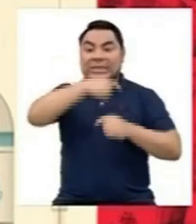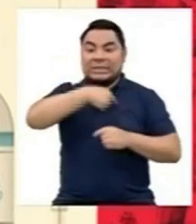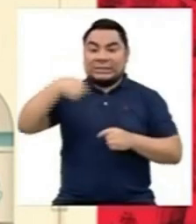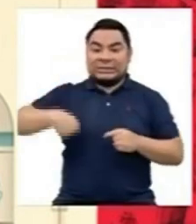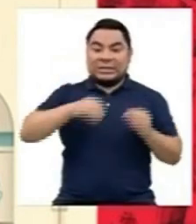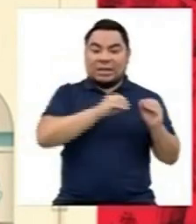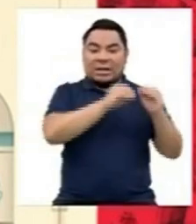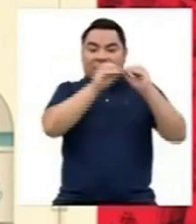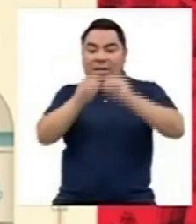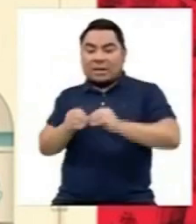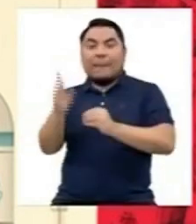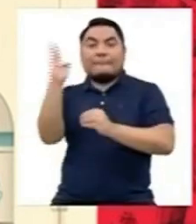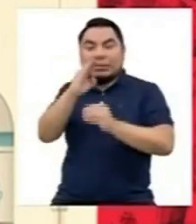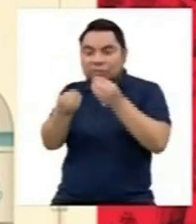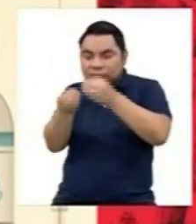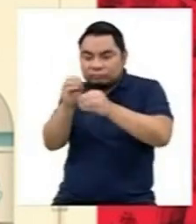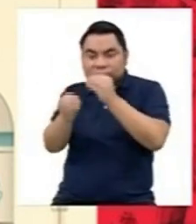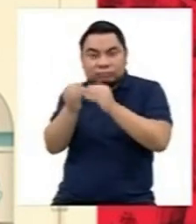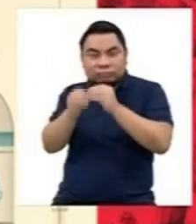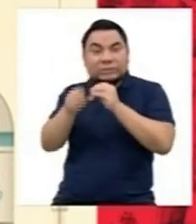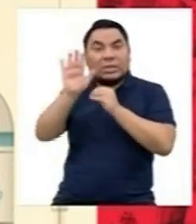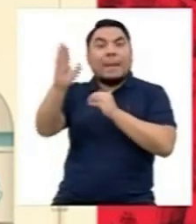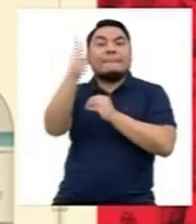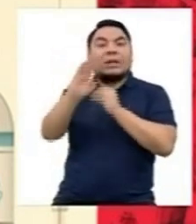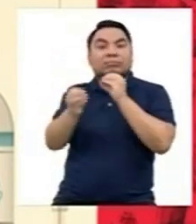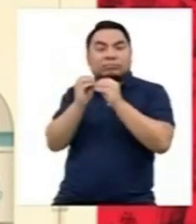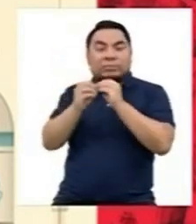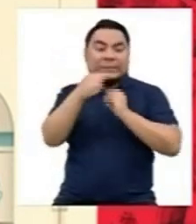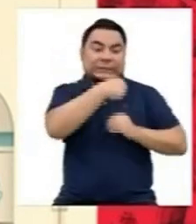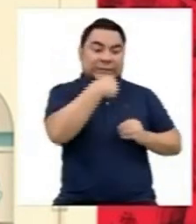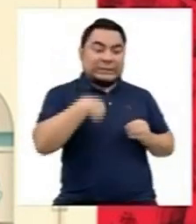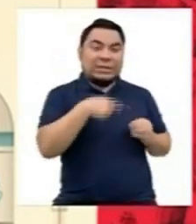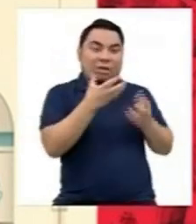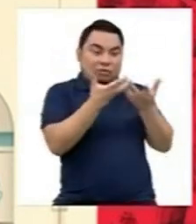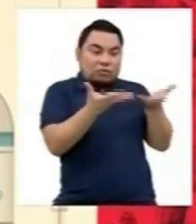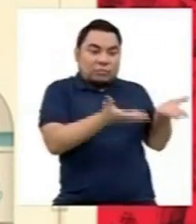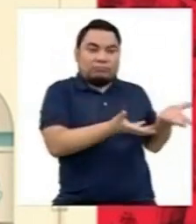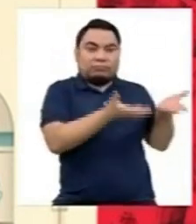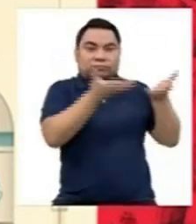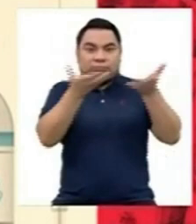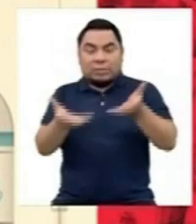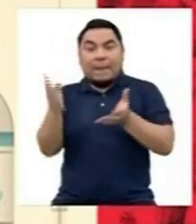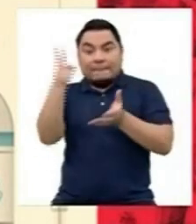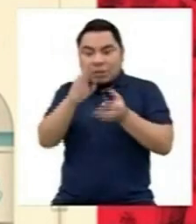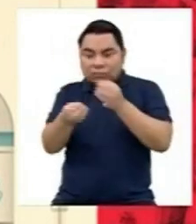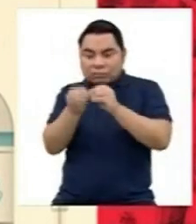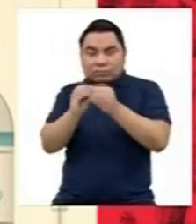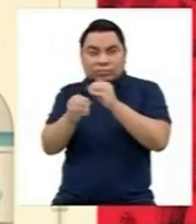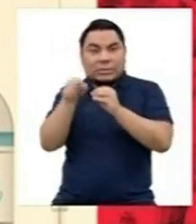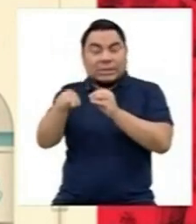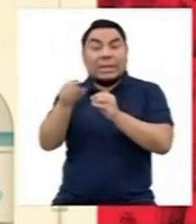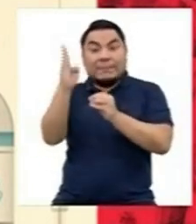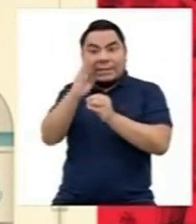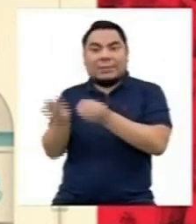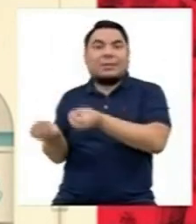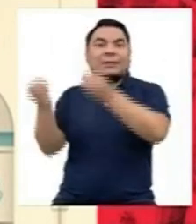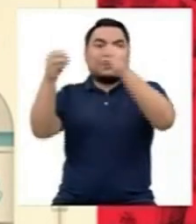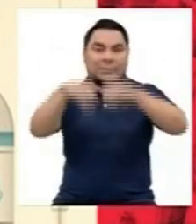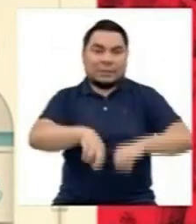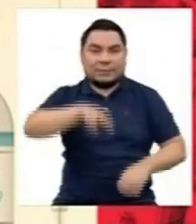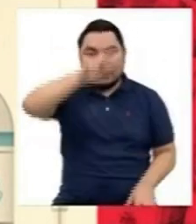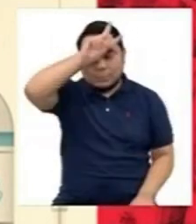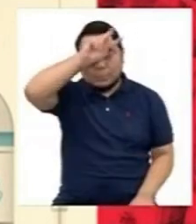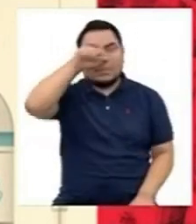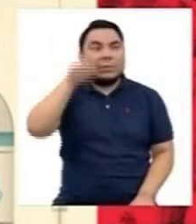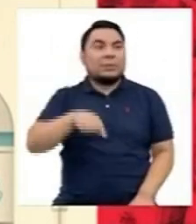que también están apuntando a adquirir un promedio de más o menos 6.6 millones de vacunas. Este estaría llegando al país a